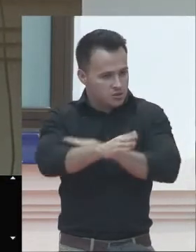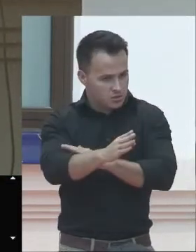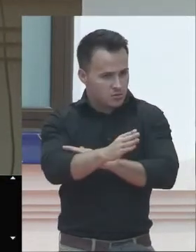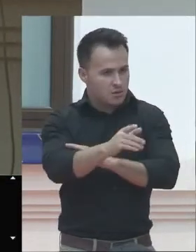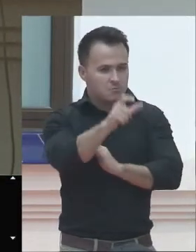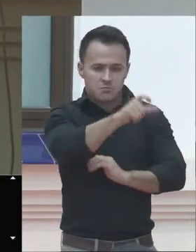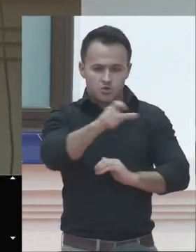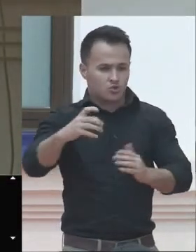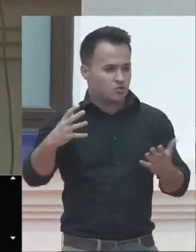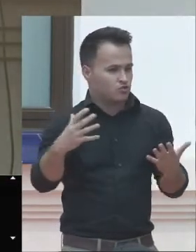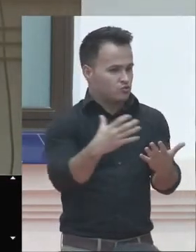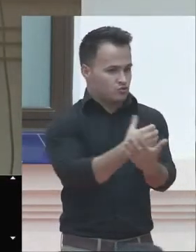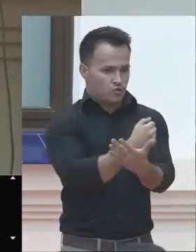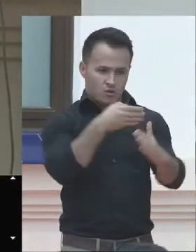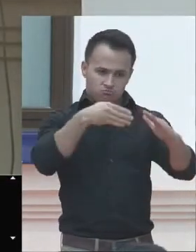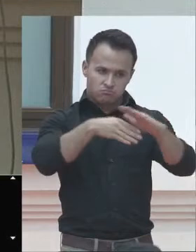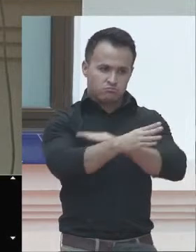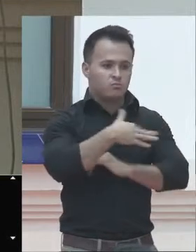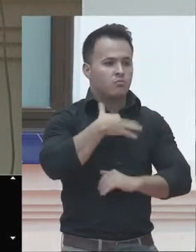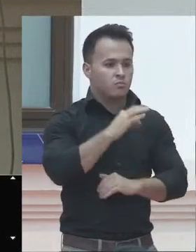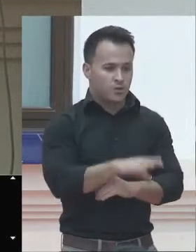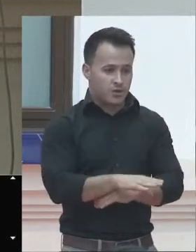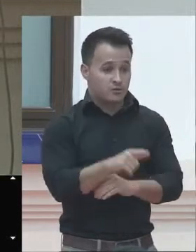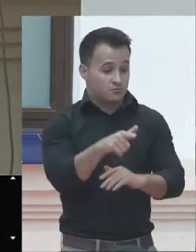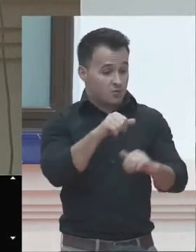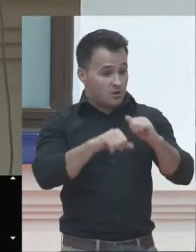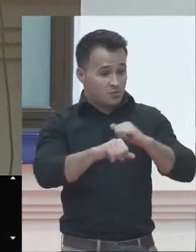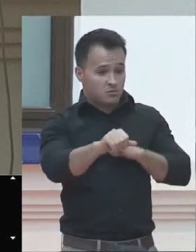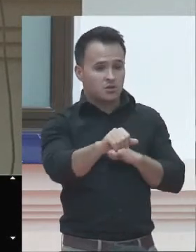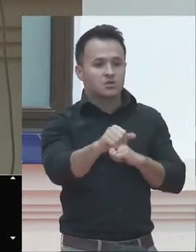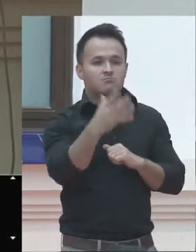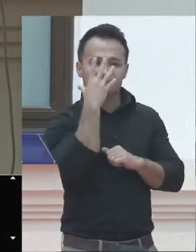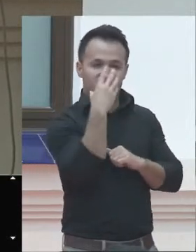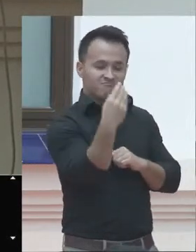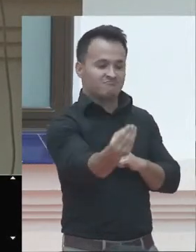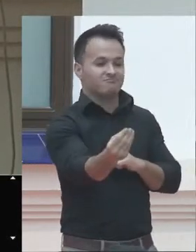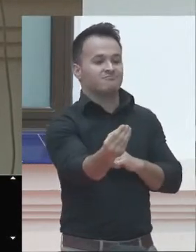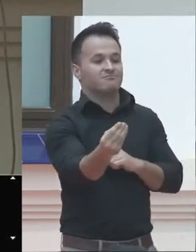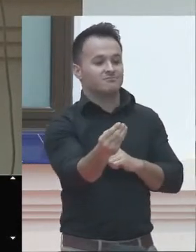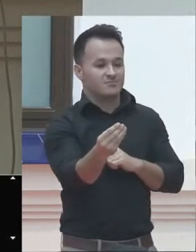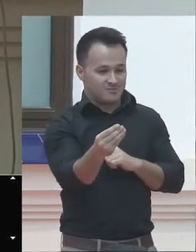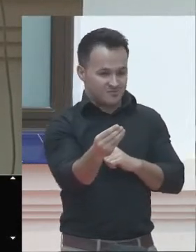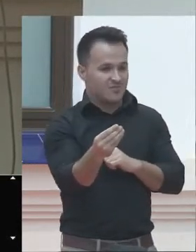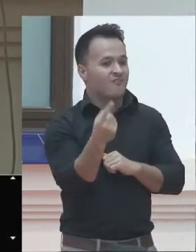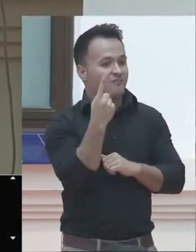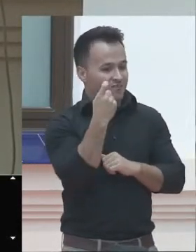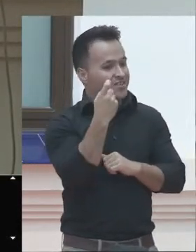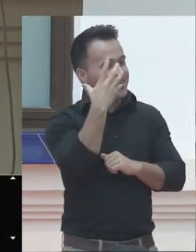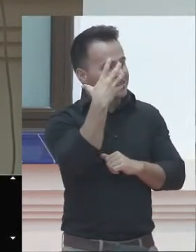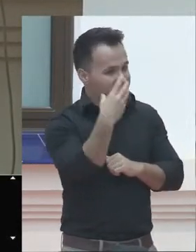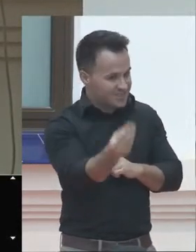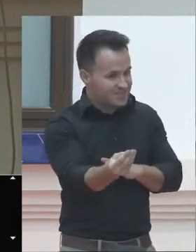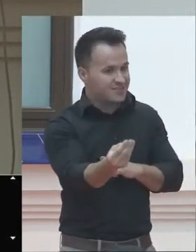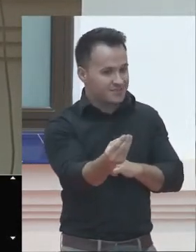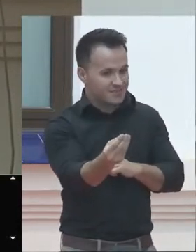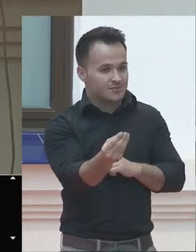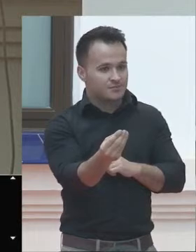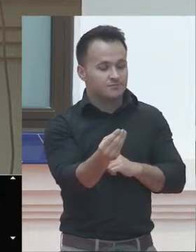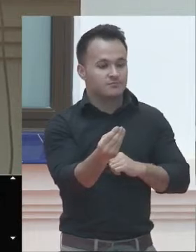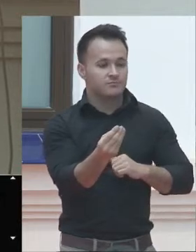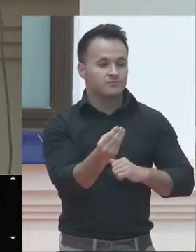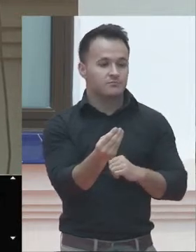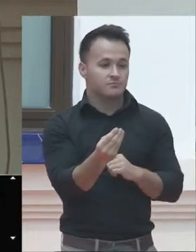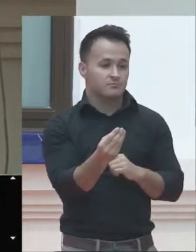todas las personas. A partir de ahí podemos entender y es necesario además diferenciar